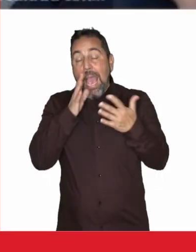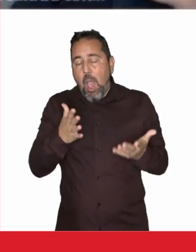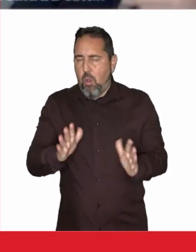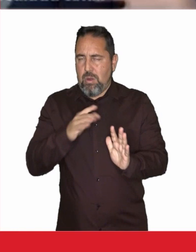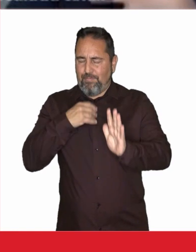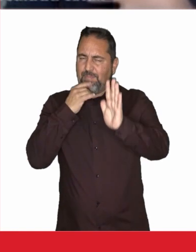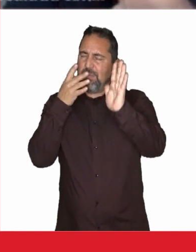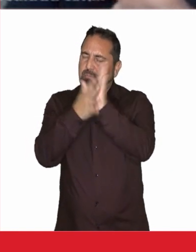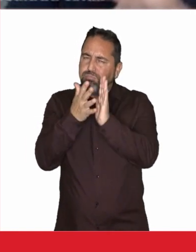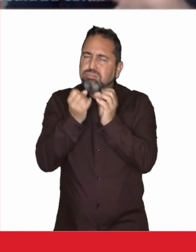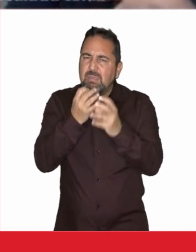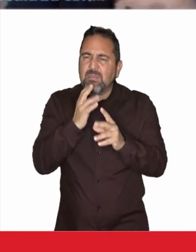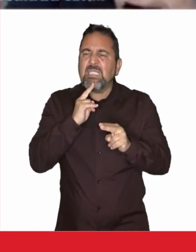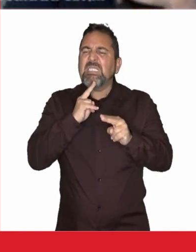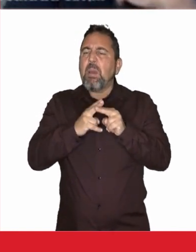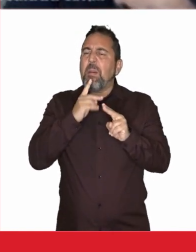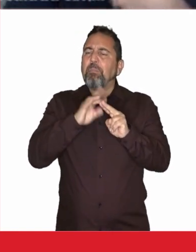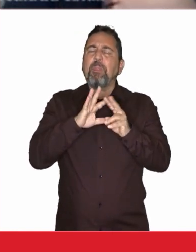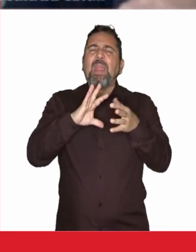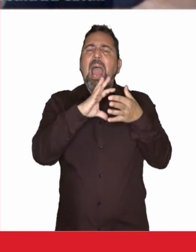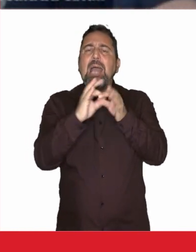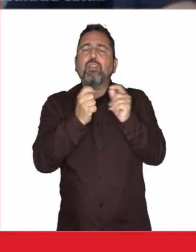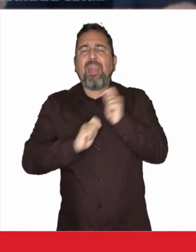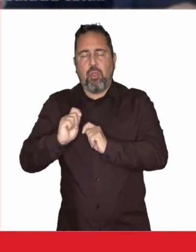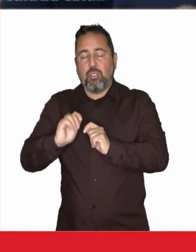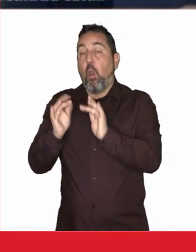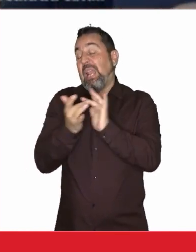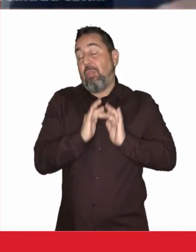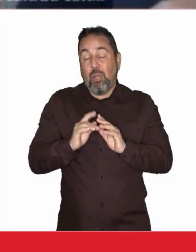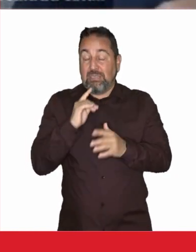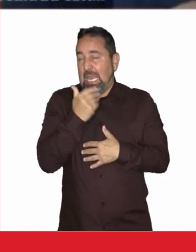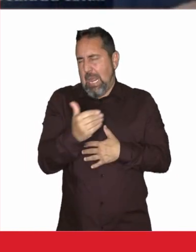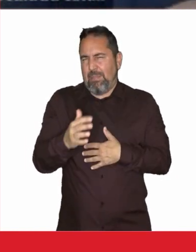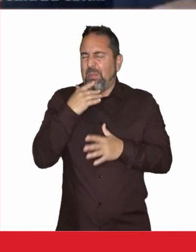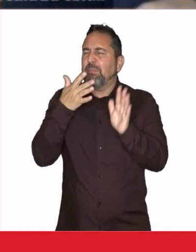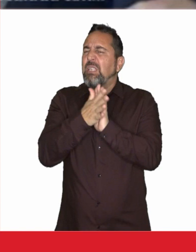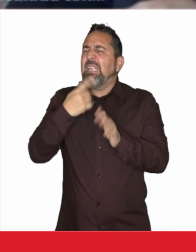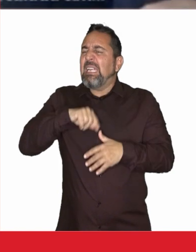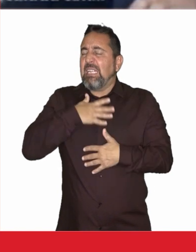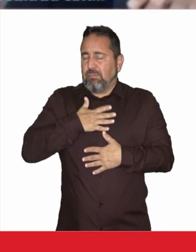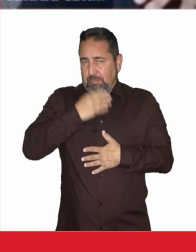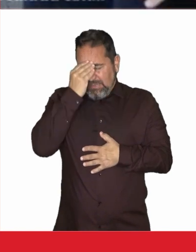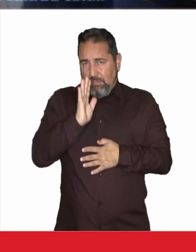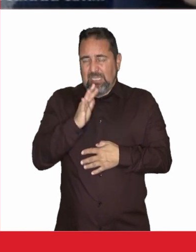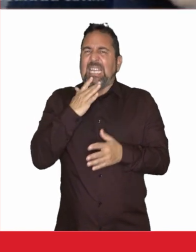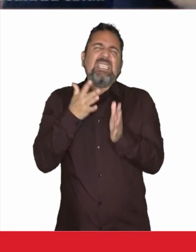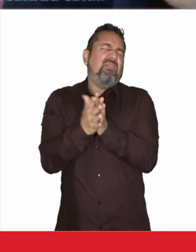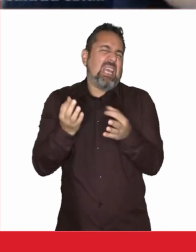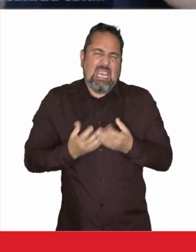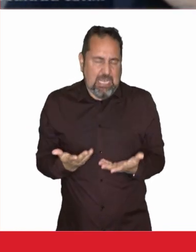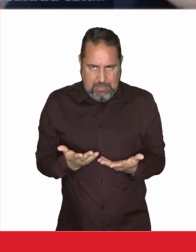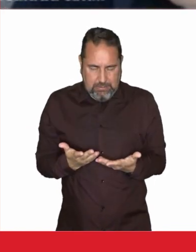Vamos a contaros, según nuestra visión, de lo que son las asociaciones clave o las relaciones clave, estamos siempre hablando de lo mismo,